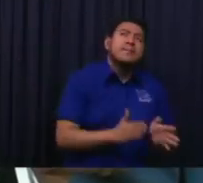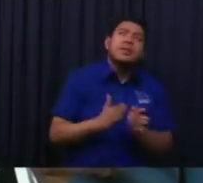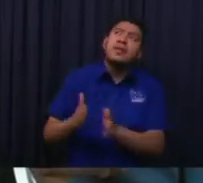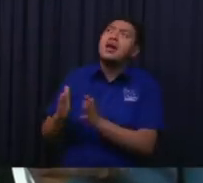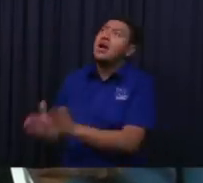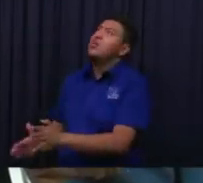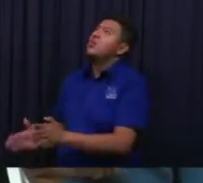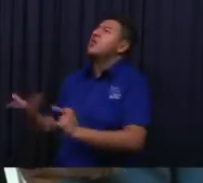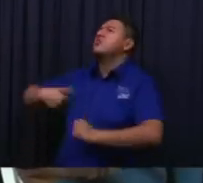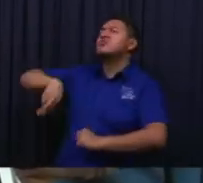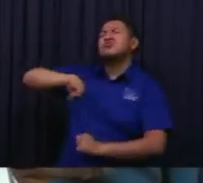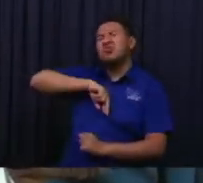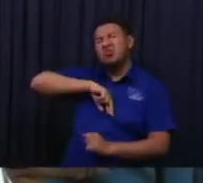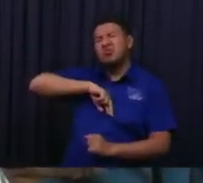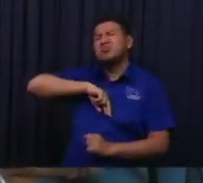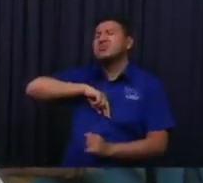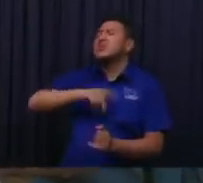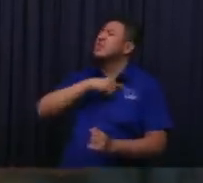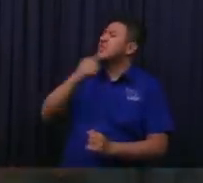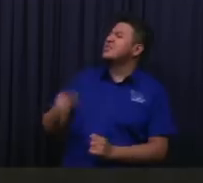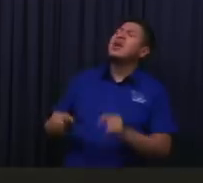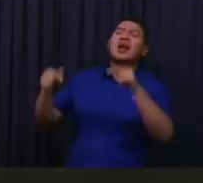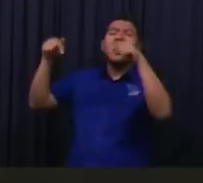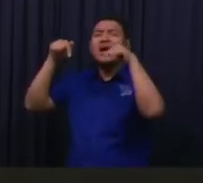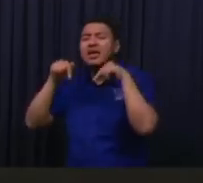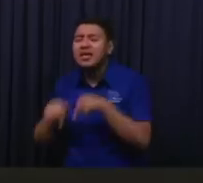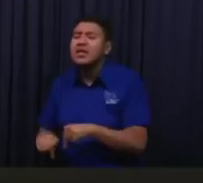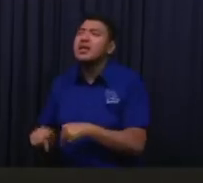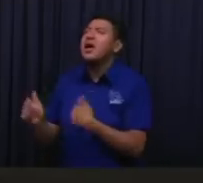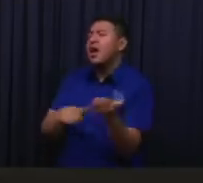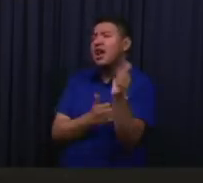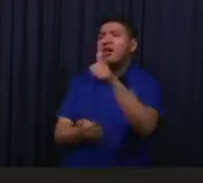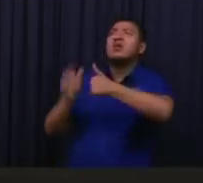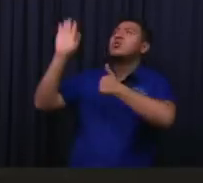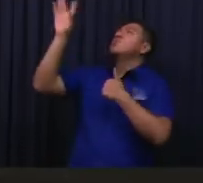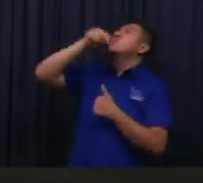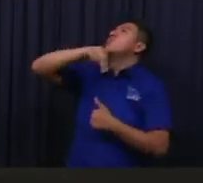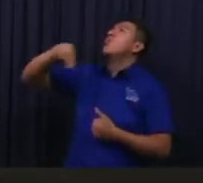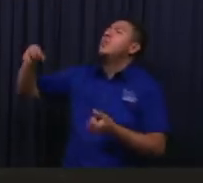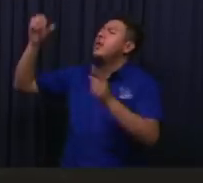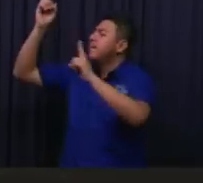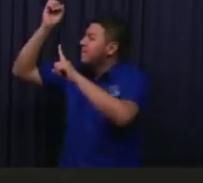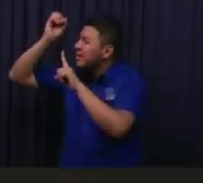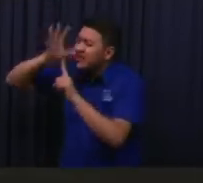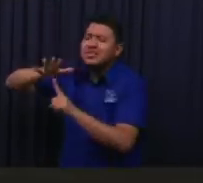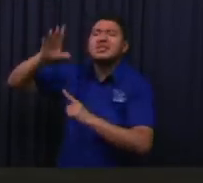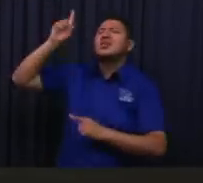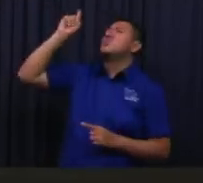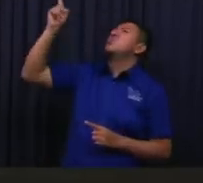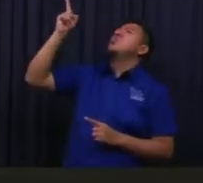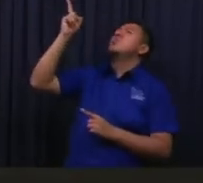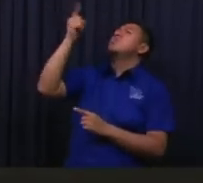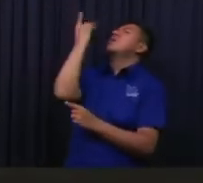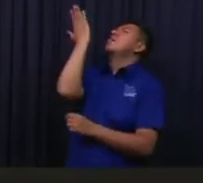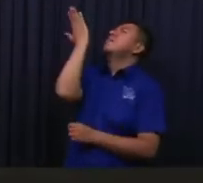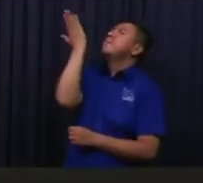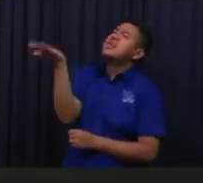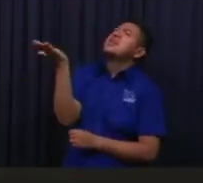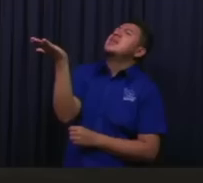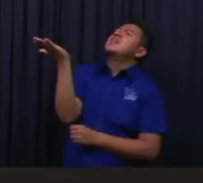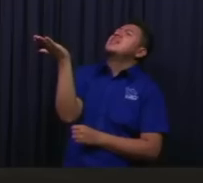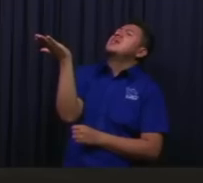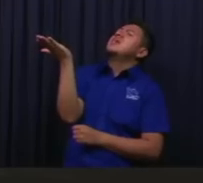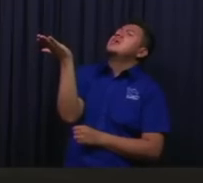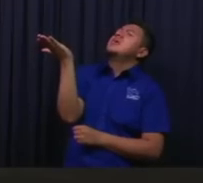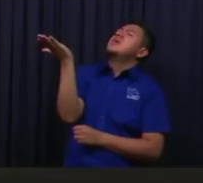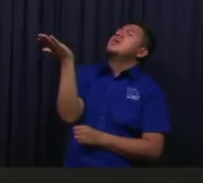que nosotros podamos reunirnos para alabar tu nombre, para bendecirte, para suplicarte y